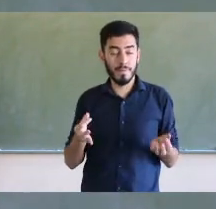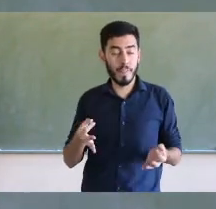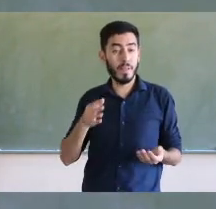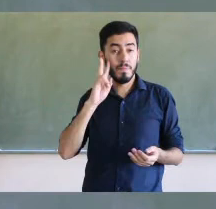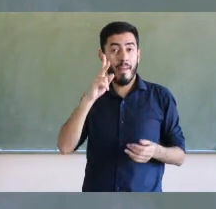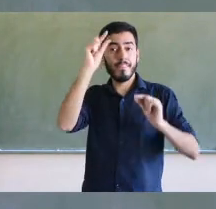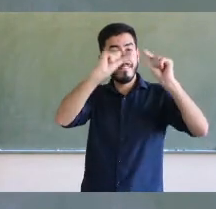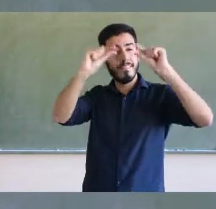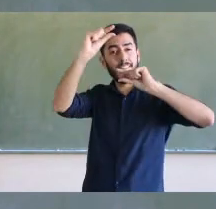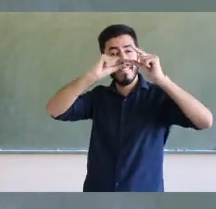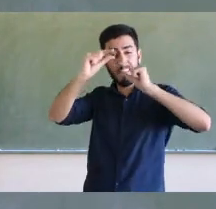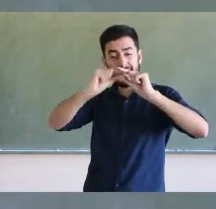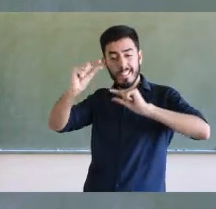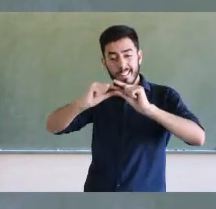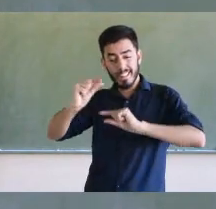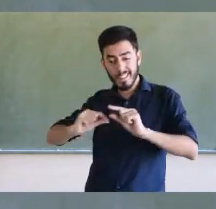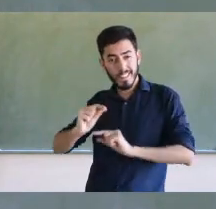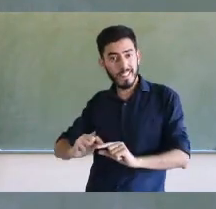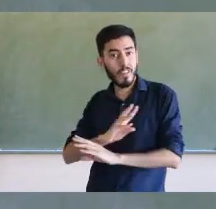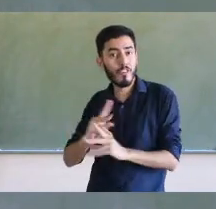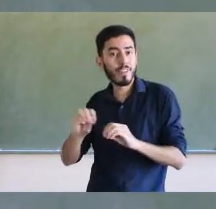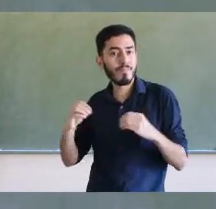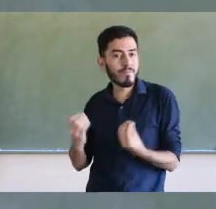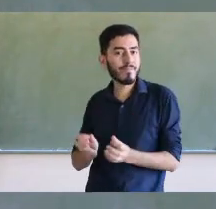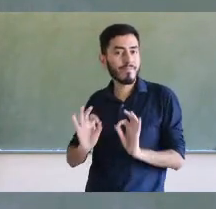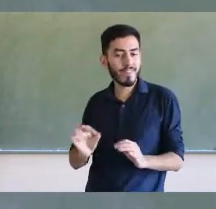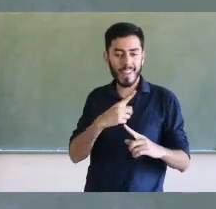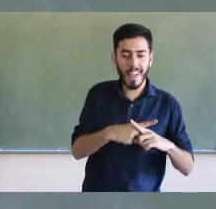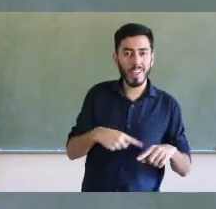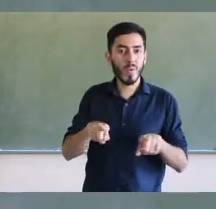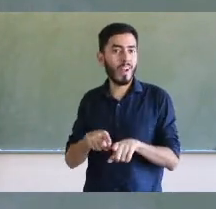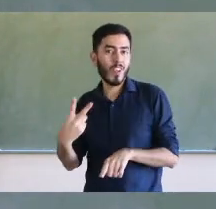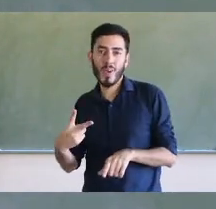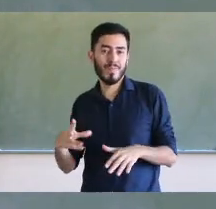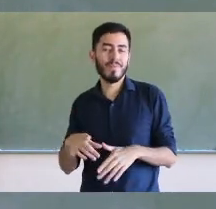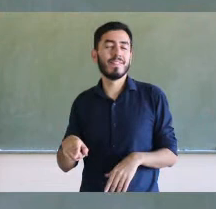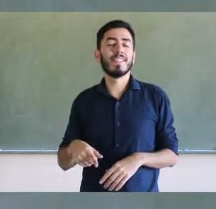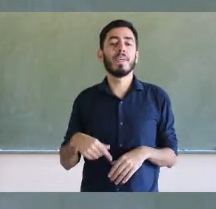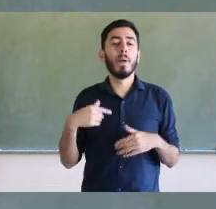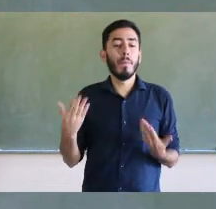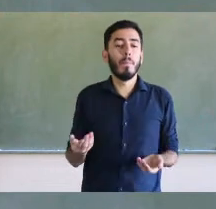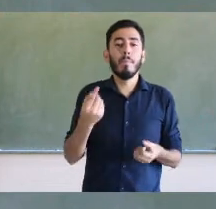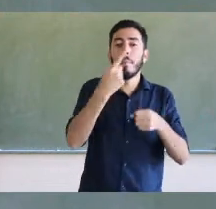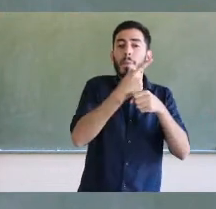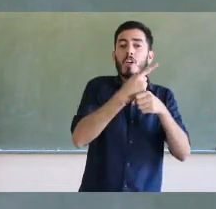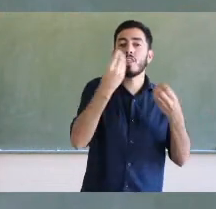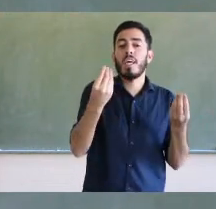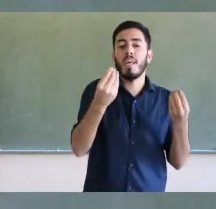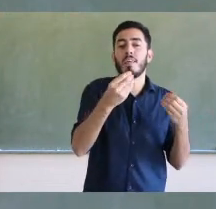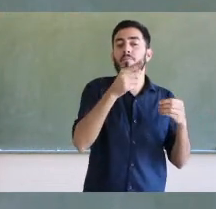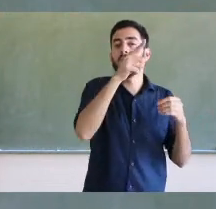todo el trayecto que hicimos para llegar al valor de la incógnita. En este caso, 2. Primero distribuimos el